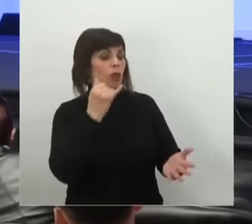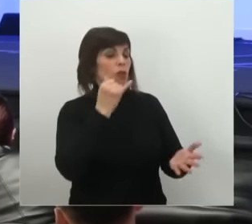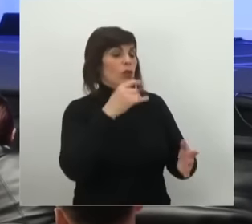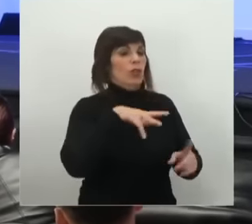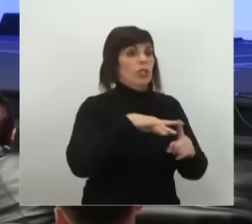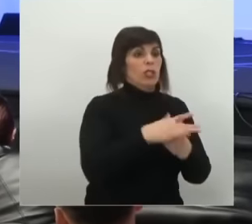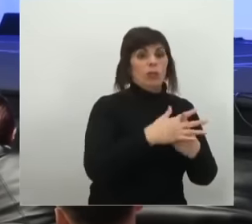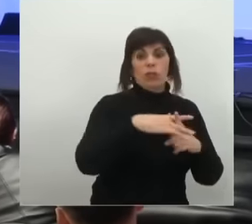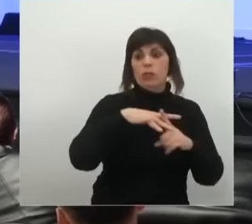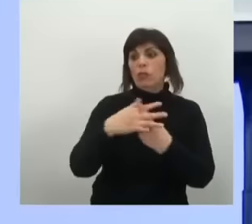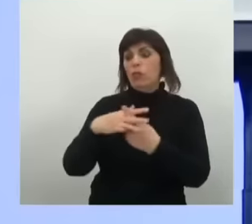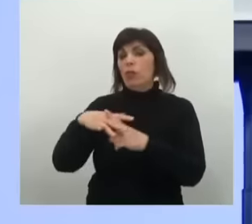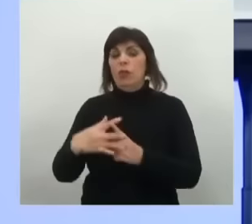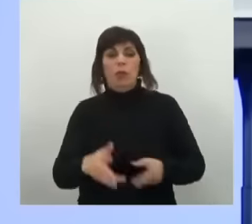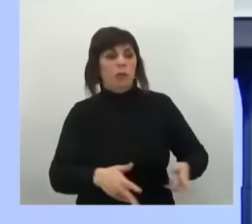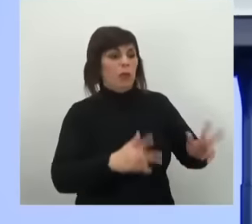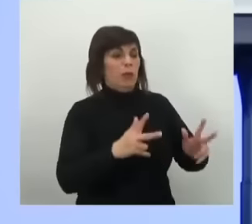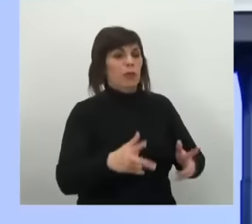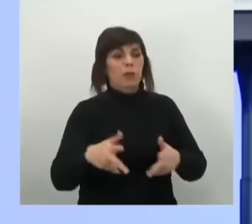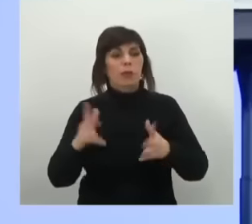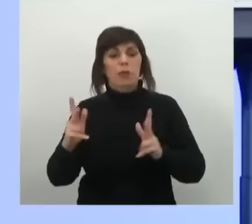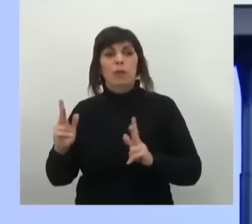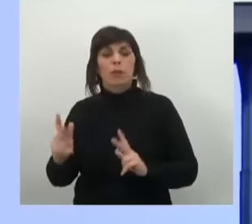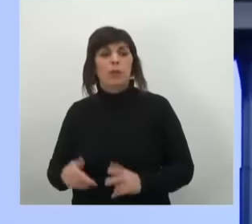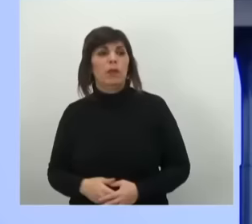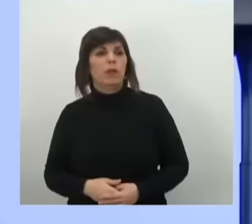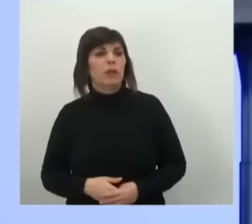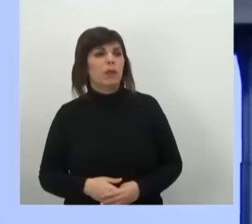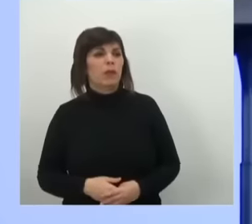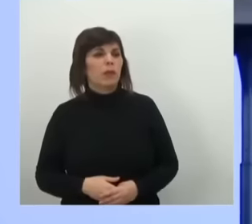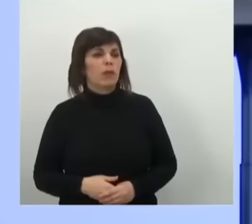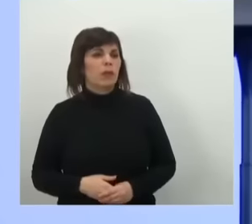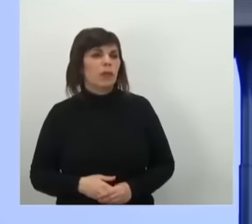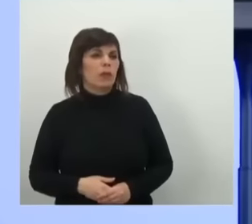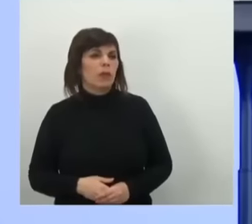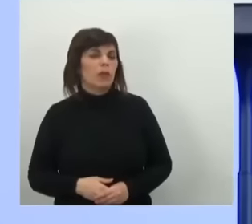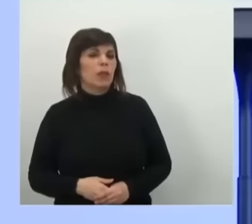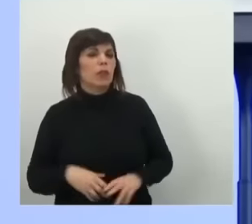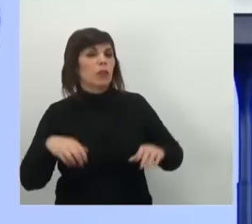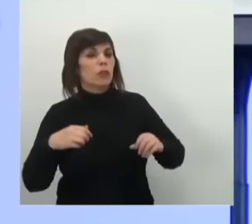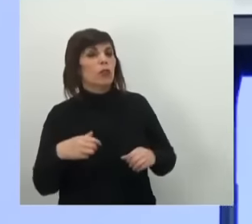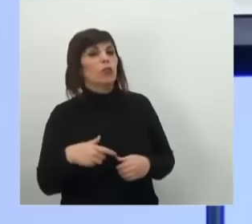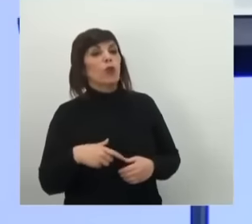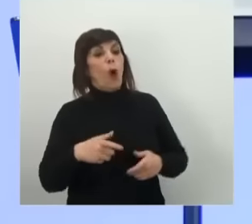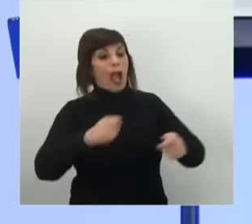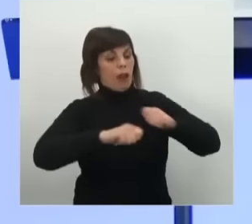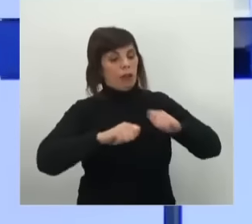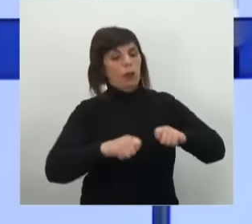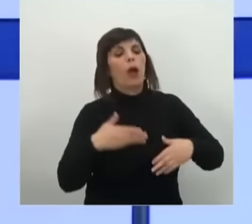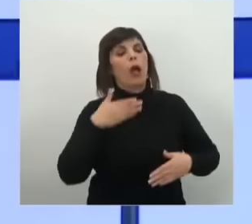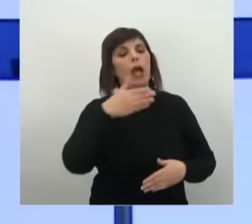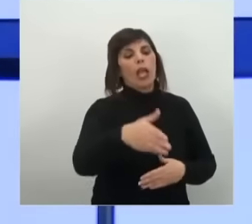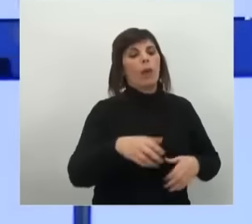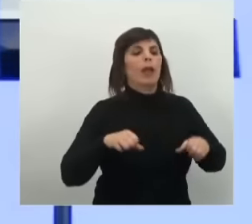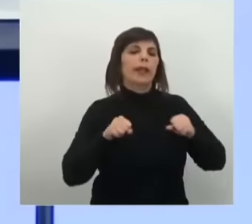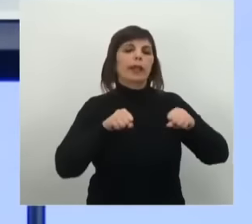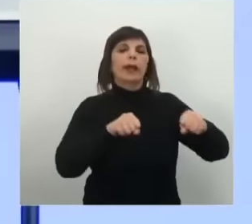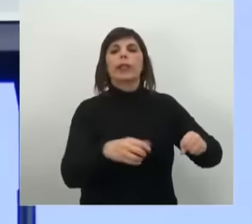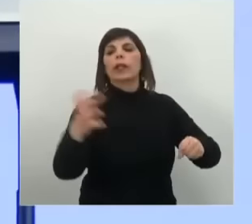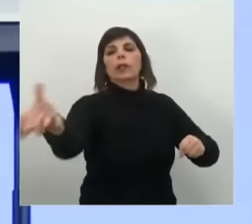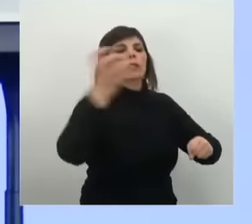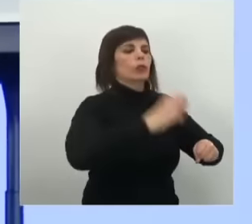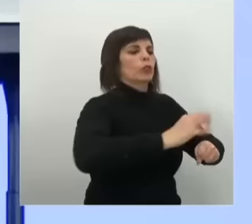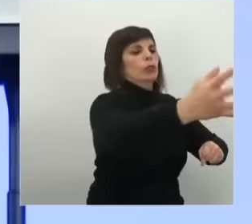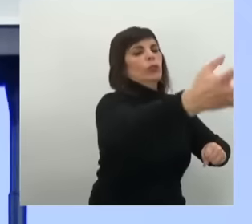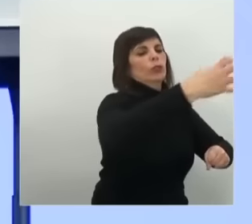pasaba la tarjeta de crédito igual supermercado le ponía un montón de productos al carrito tenía que pasar